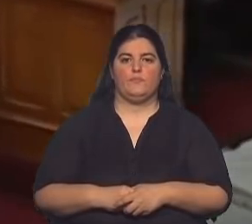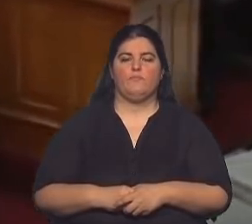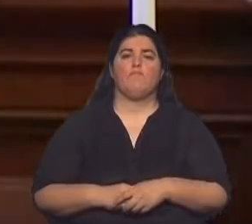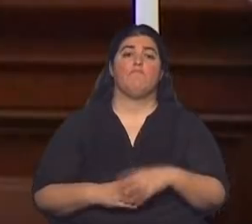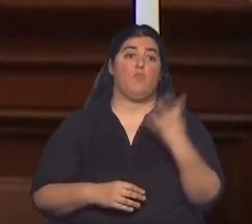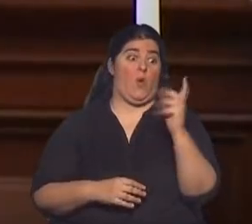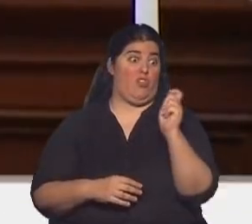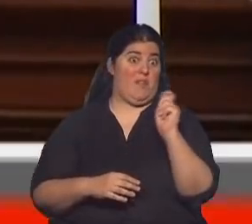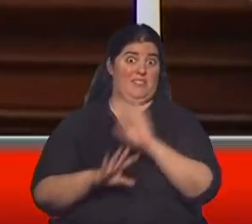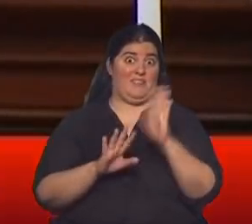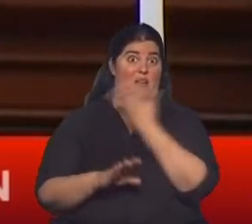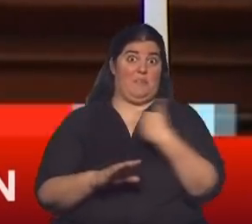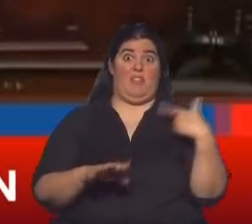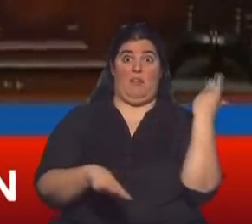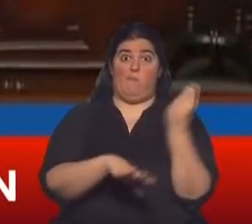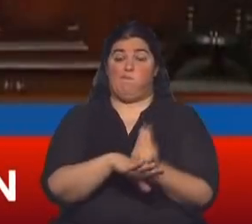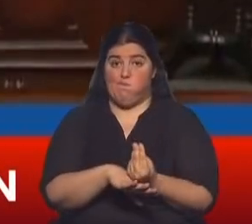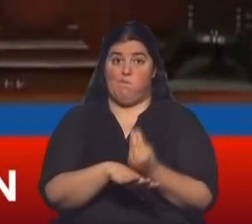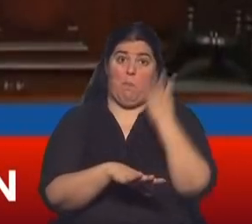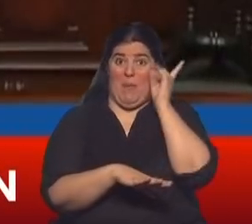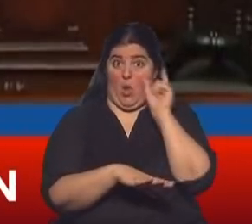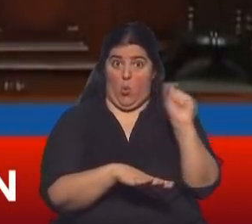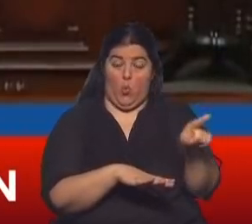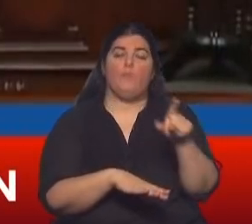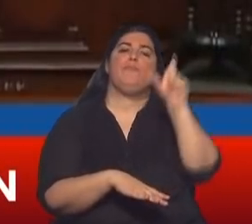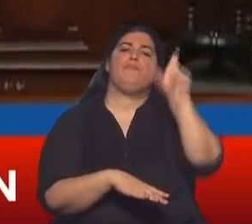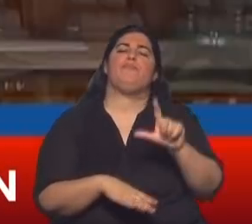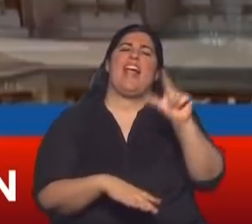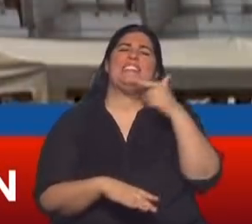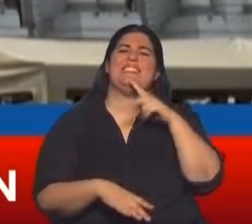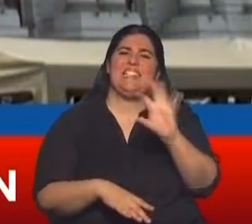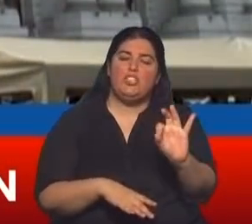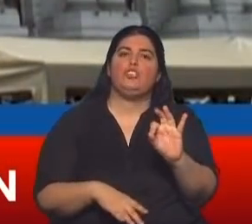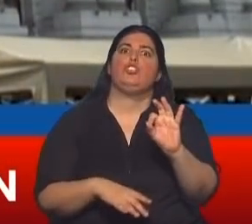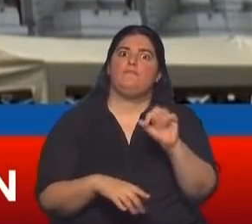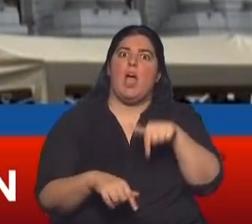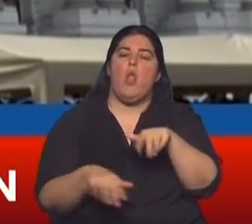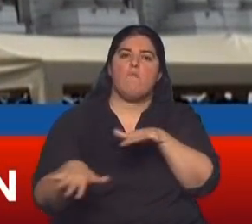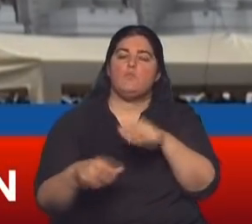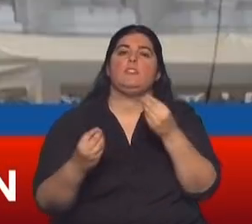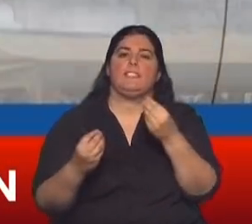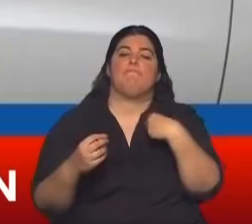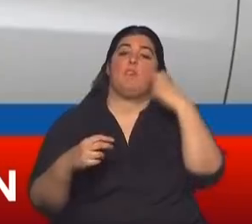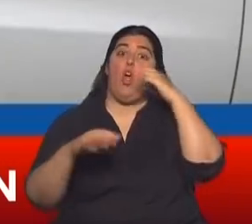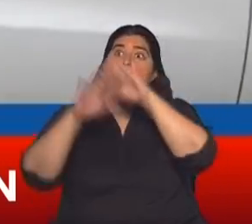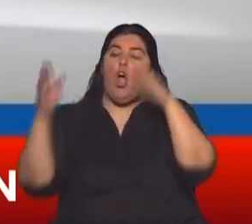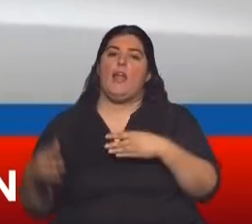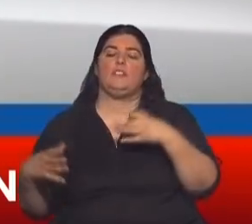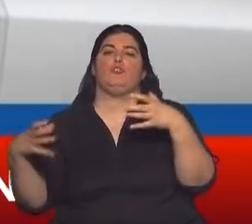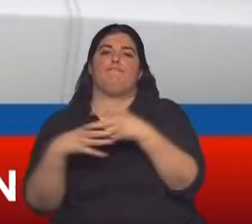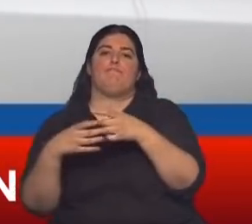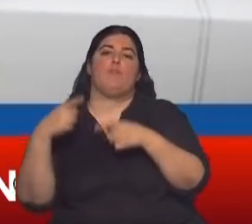A solo 4 meses de haber asumido la presidencia de Perú, Pedro Castillo atraviesa un peligroso enfrentamiento con el Parlamento donde la